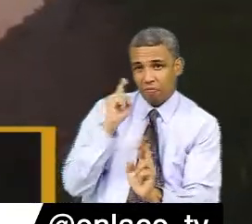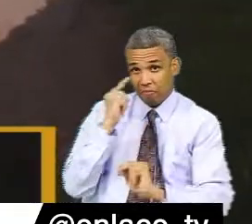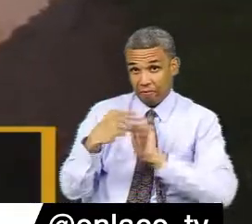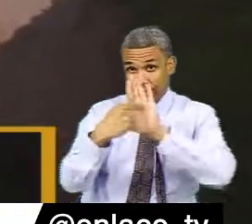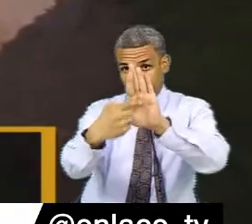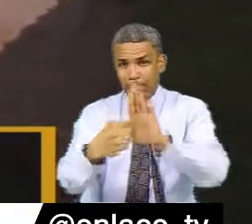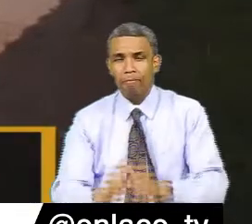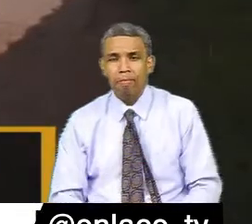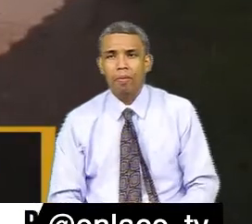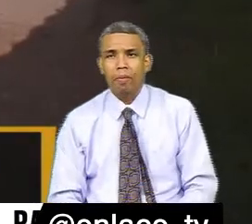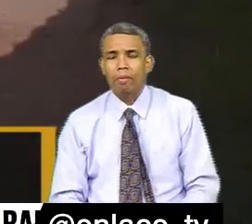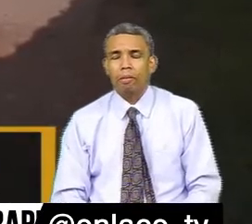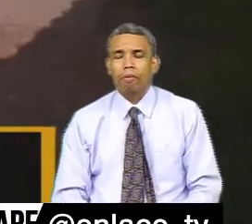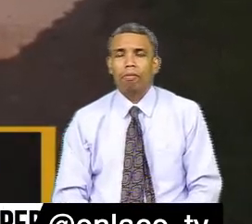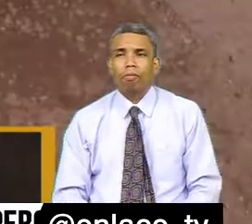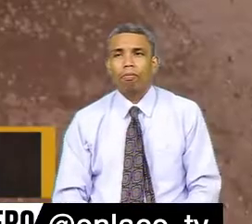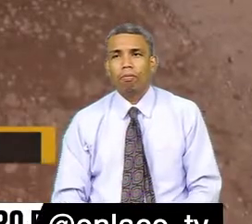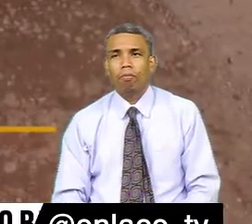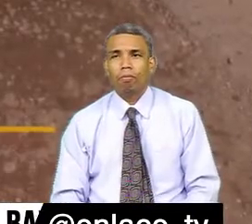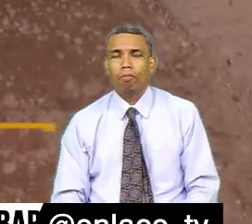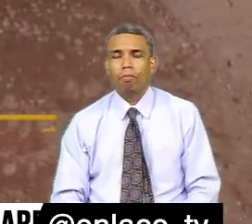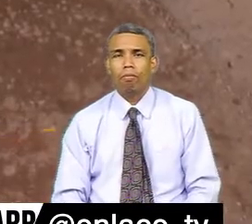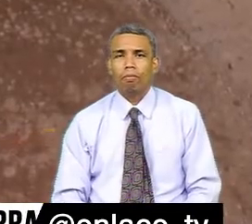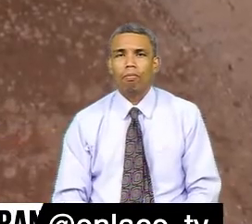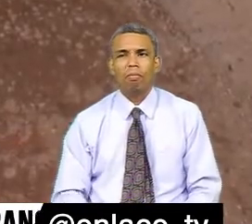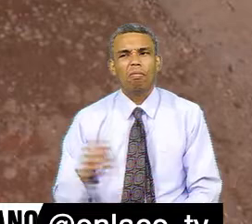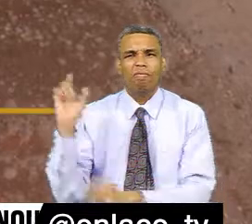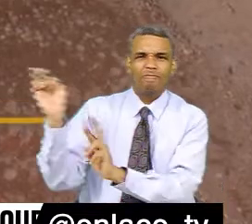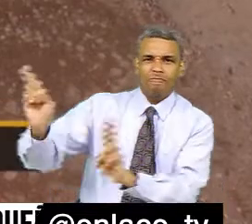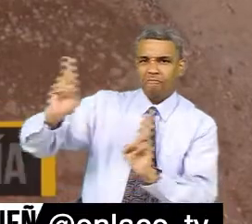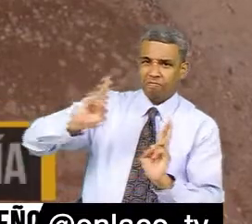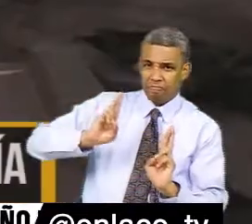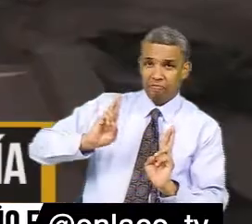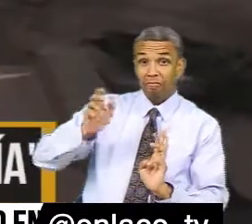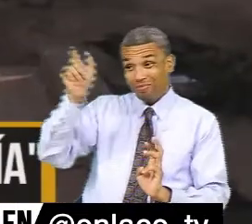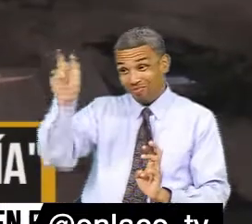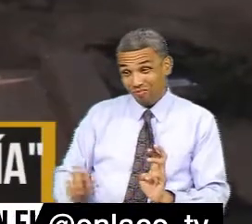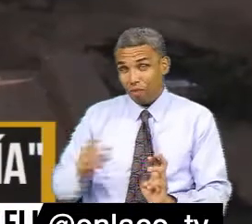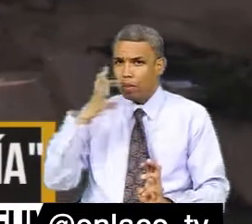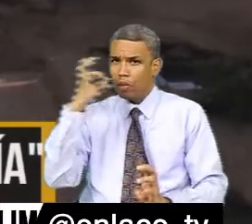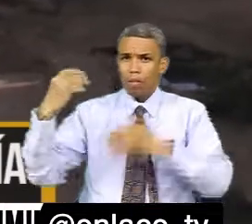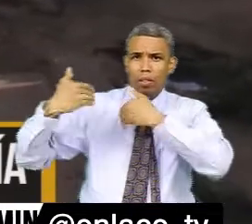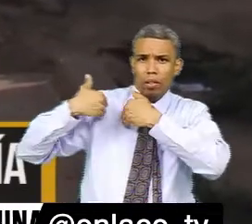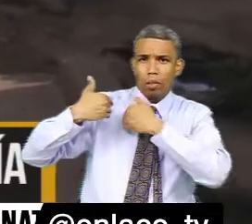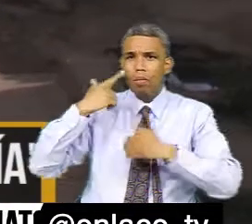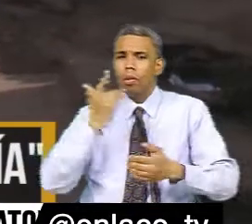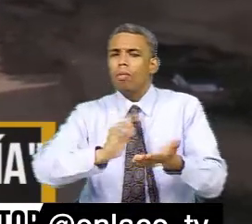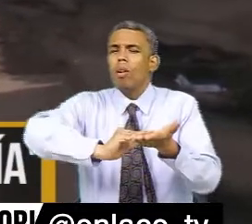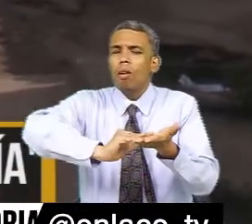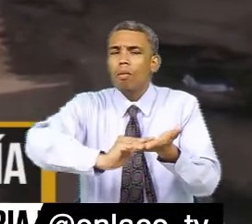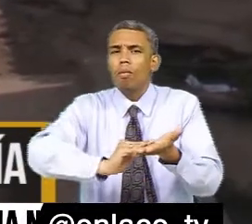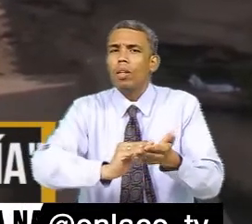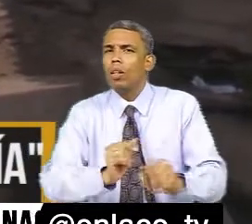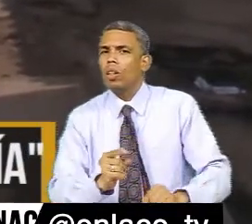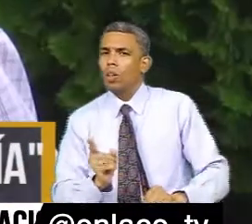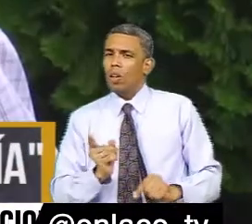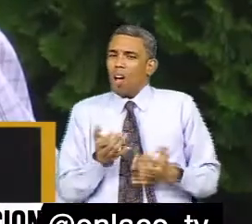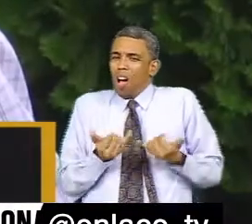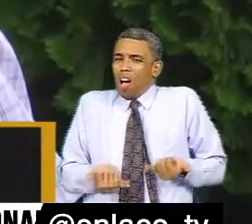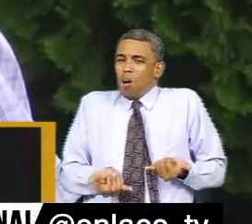de la Secretaría de Infraestructura habló para Enlace Noticias y explicó la razón por la cual no han realizado la intervención en el sector.